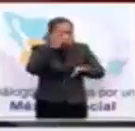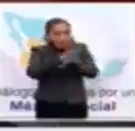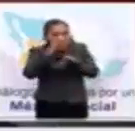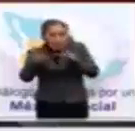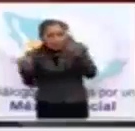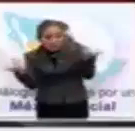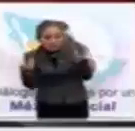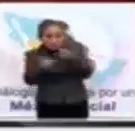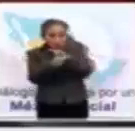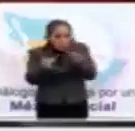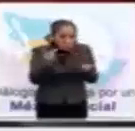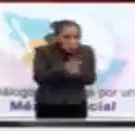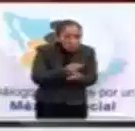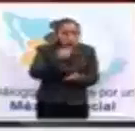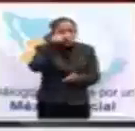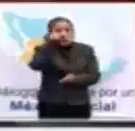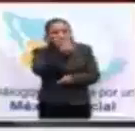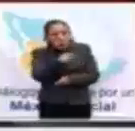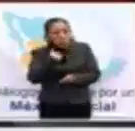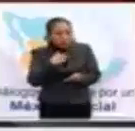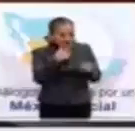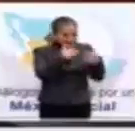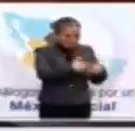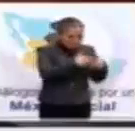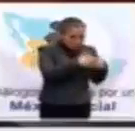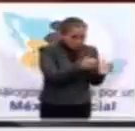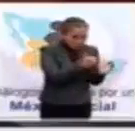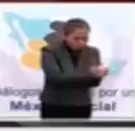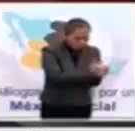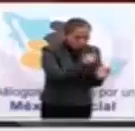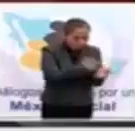producción en productores pequeños?